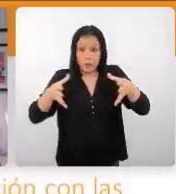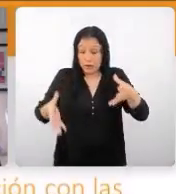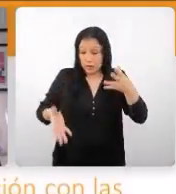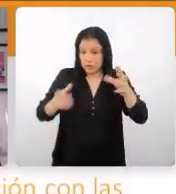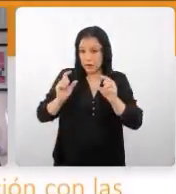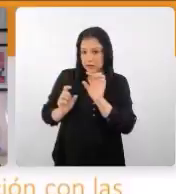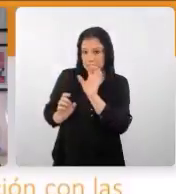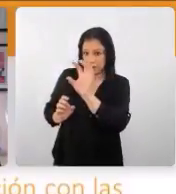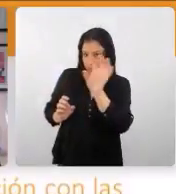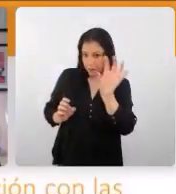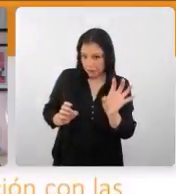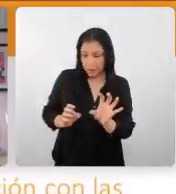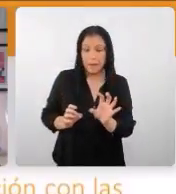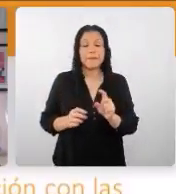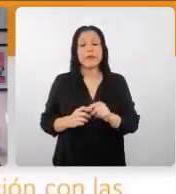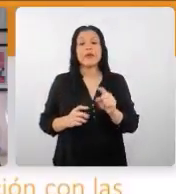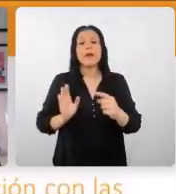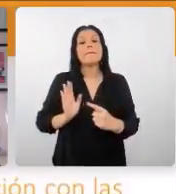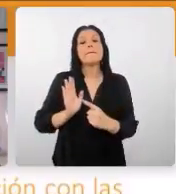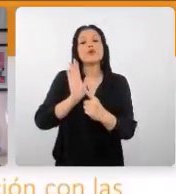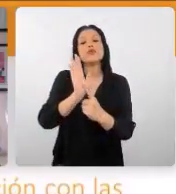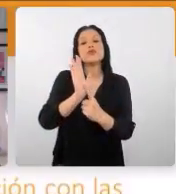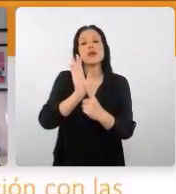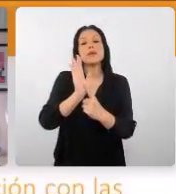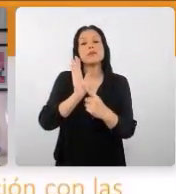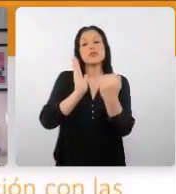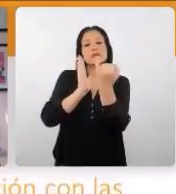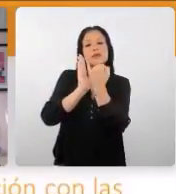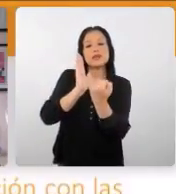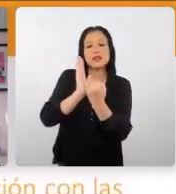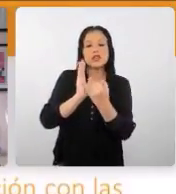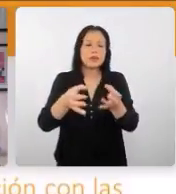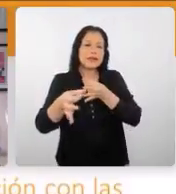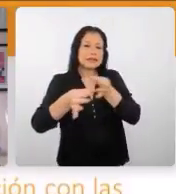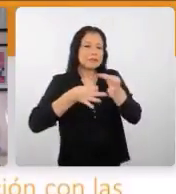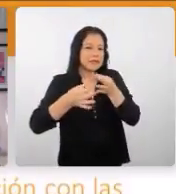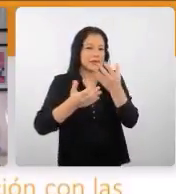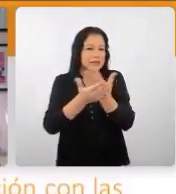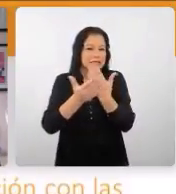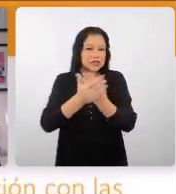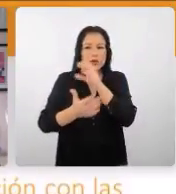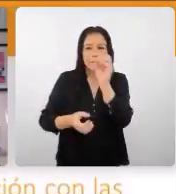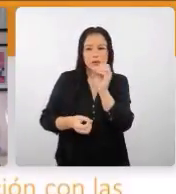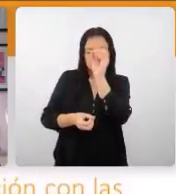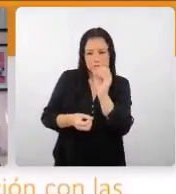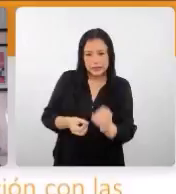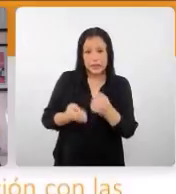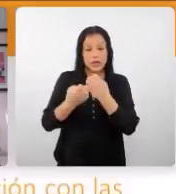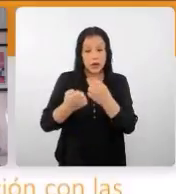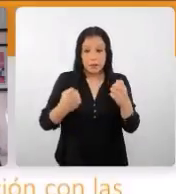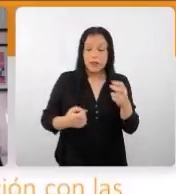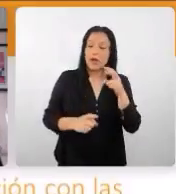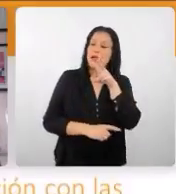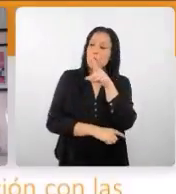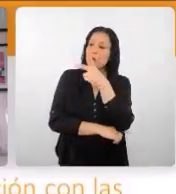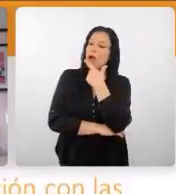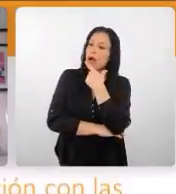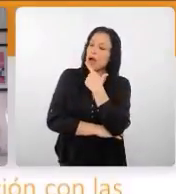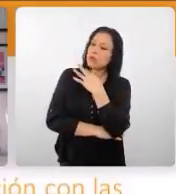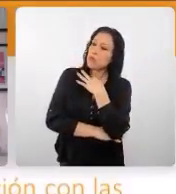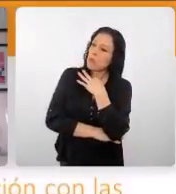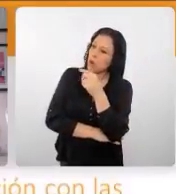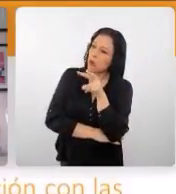cadena, aquí mostremos gráficos, mostremos argumentos, mostremos estadísticas. Esos son elementos que van a llamar la